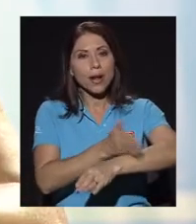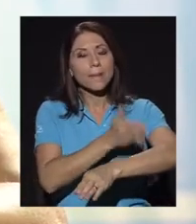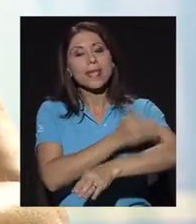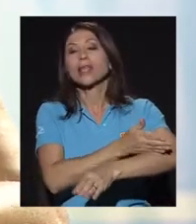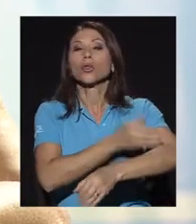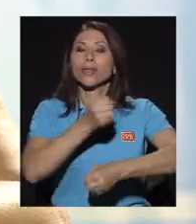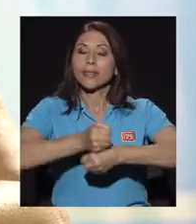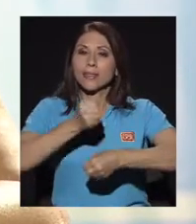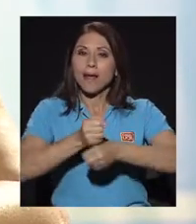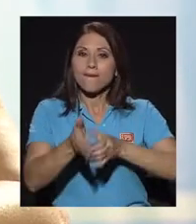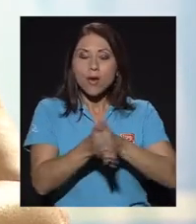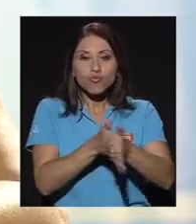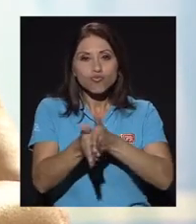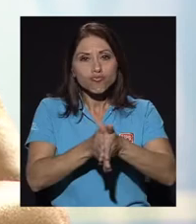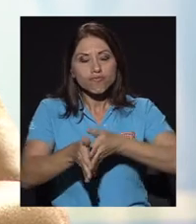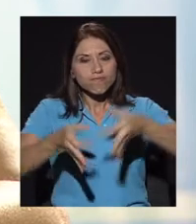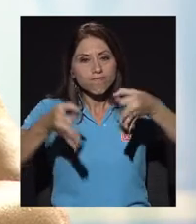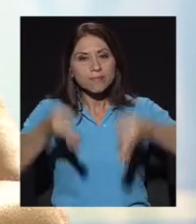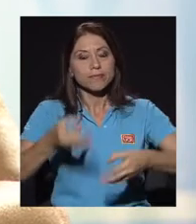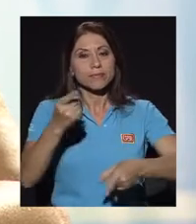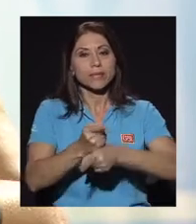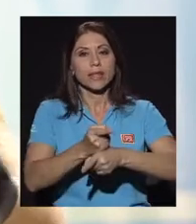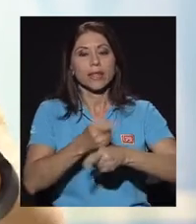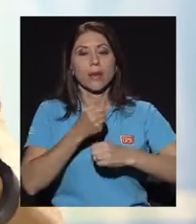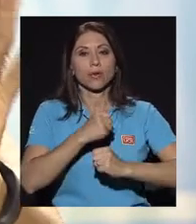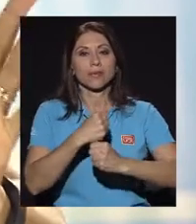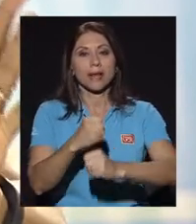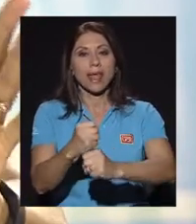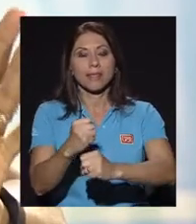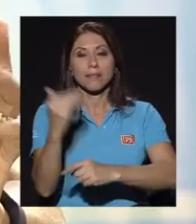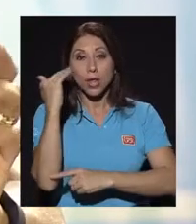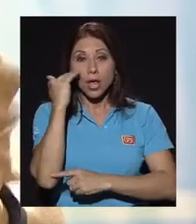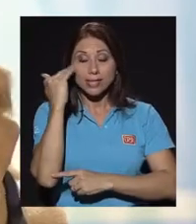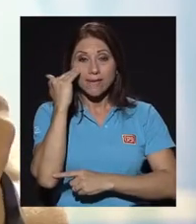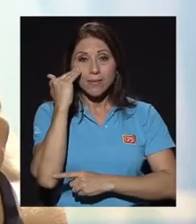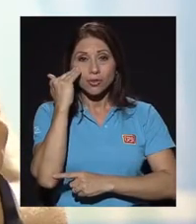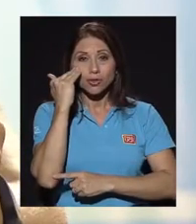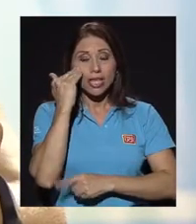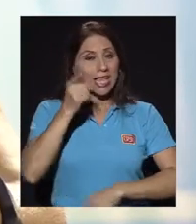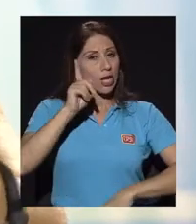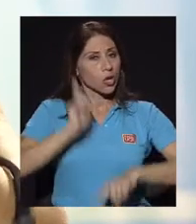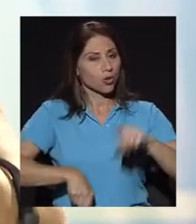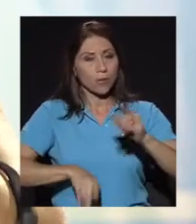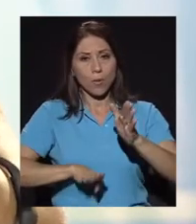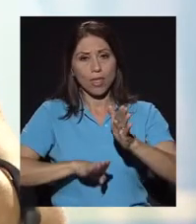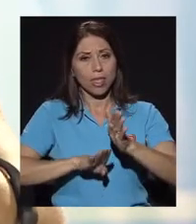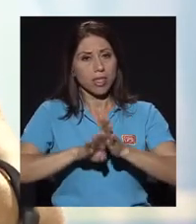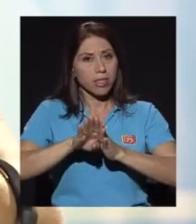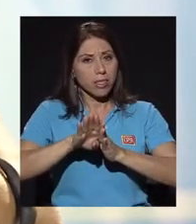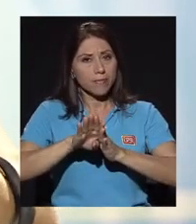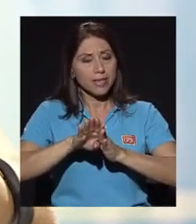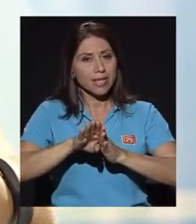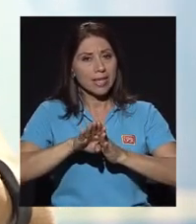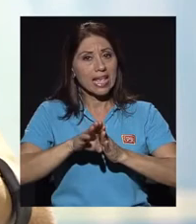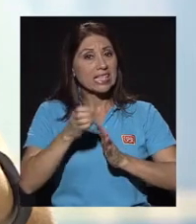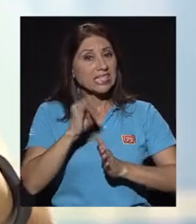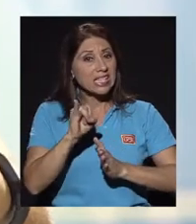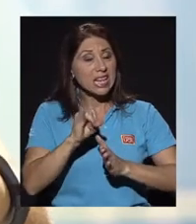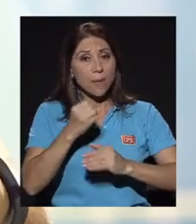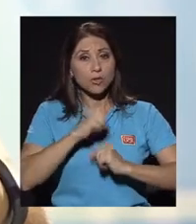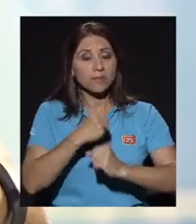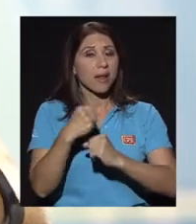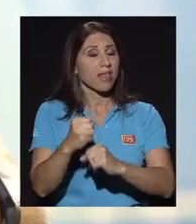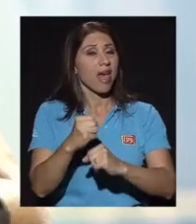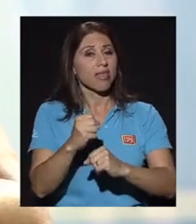el mejoramiento de la eficiencia de la municipalidad. Sabemos que nada camina si no la municipalidad